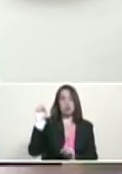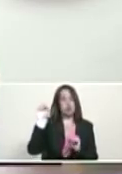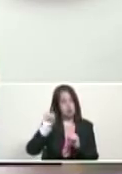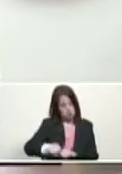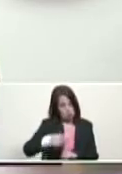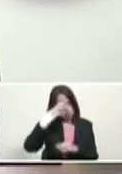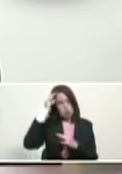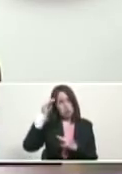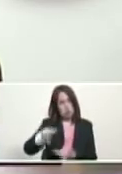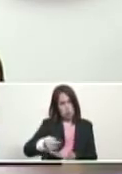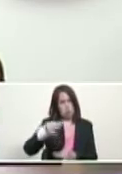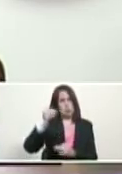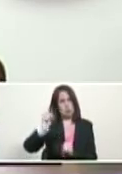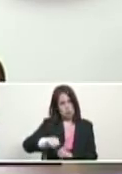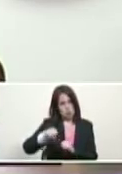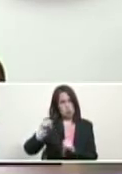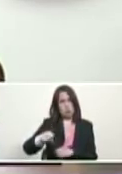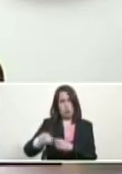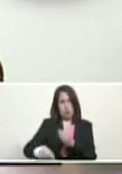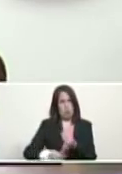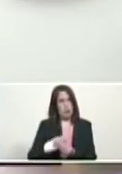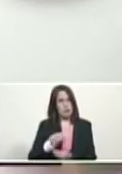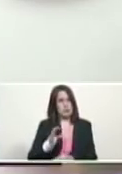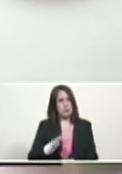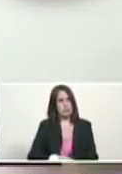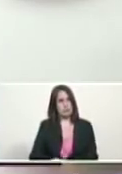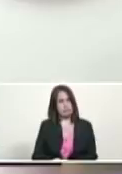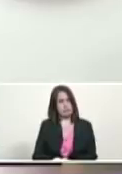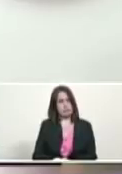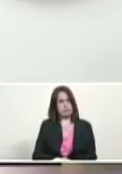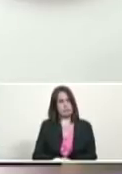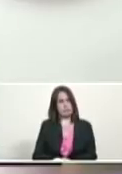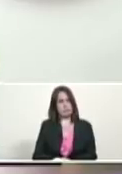que sí, seguro que lo vas a hacer, oíste.